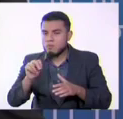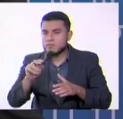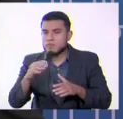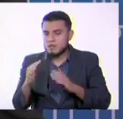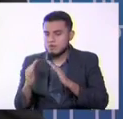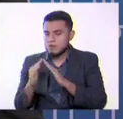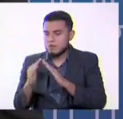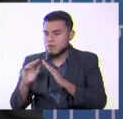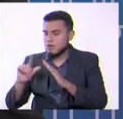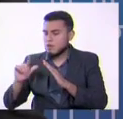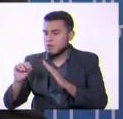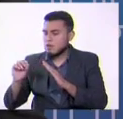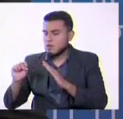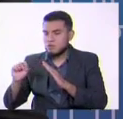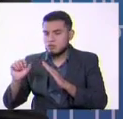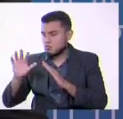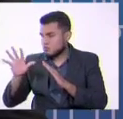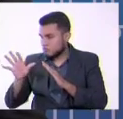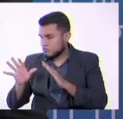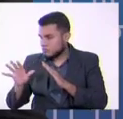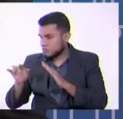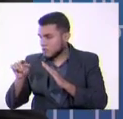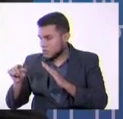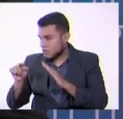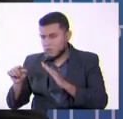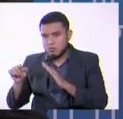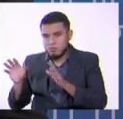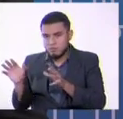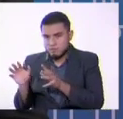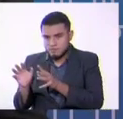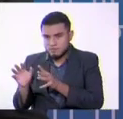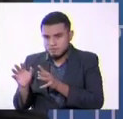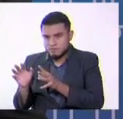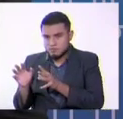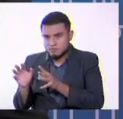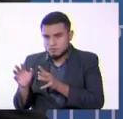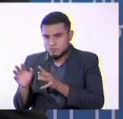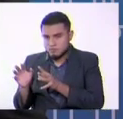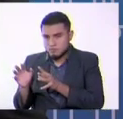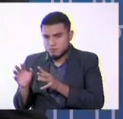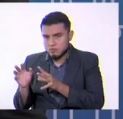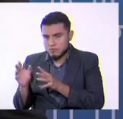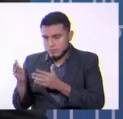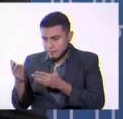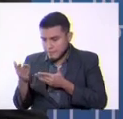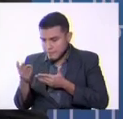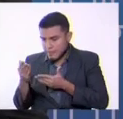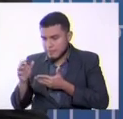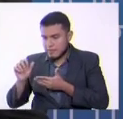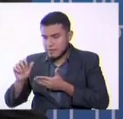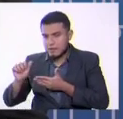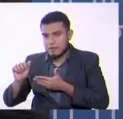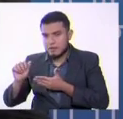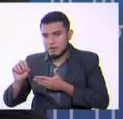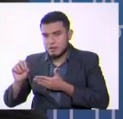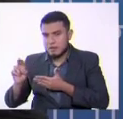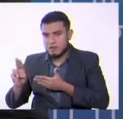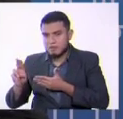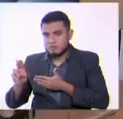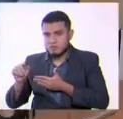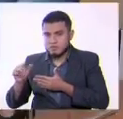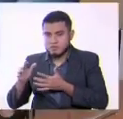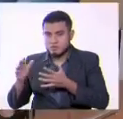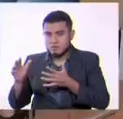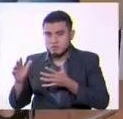Laos. Entonces ellos, como minoría, recibieron por parte de Laos, que era la mayoría,